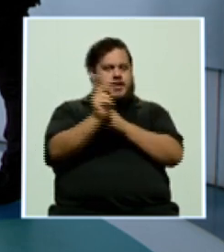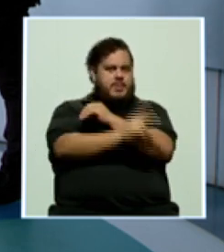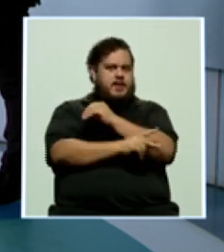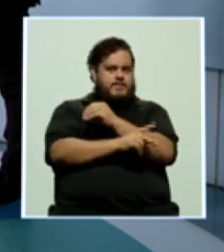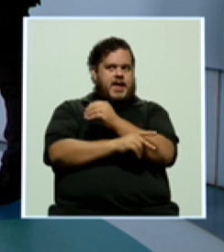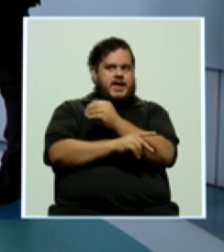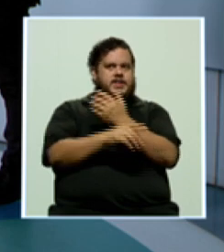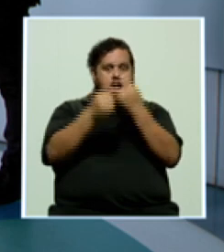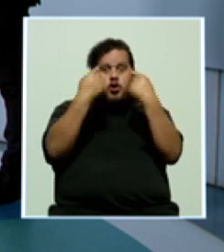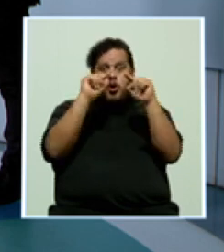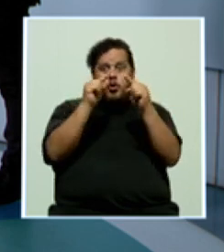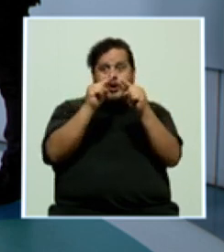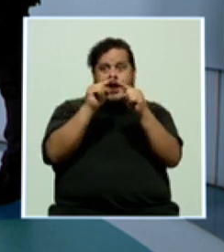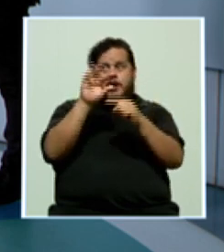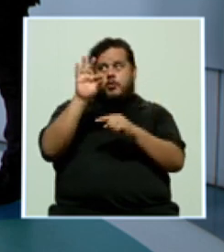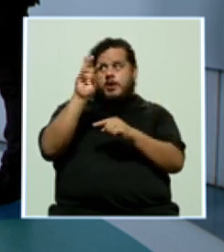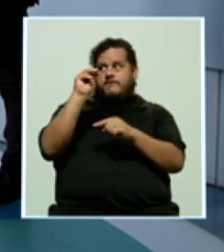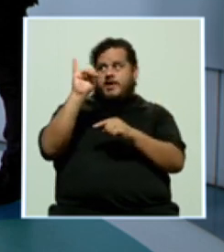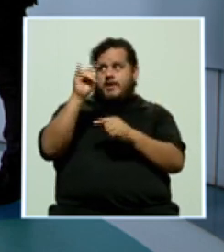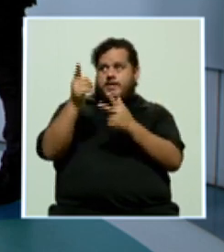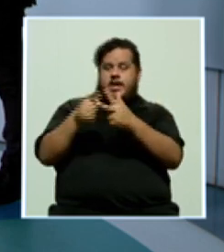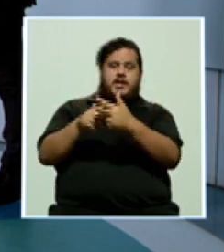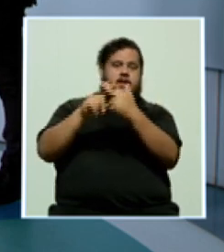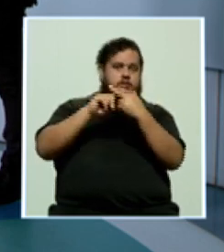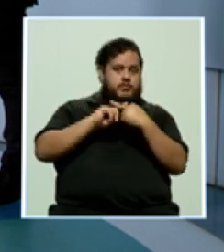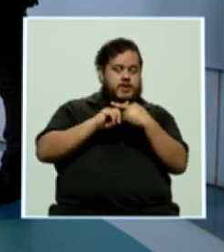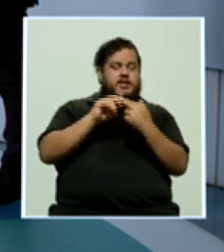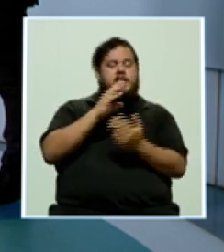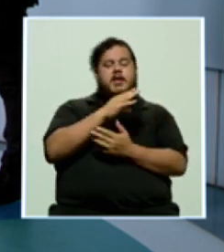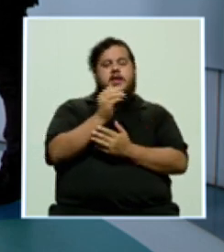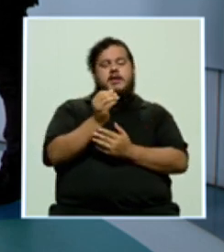crédito, y por otro lado, para